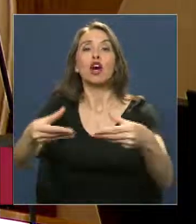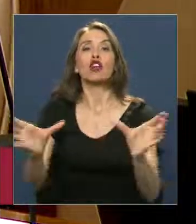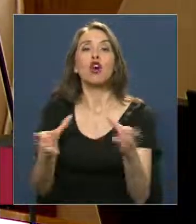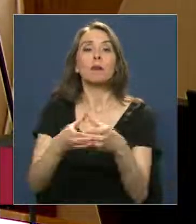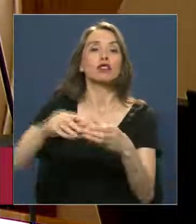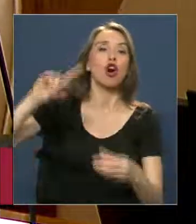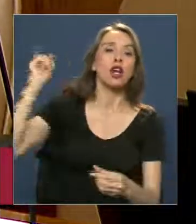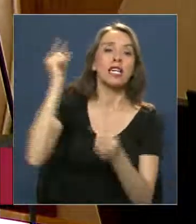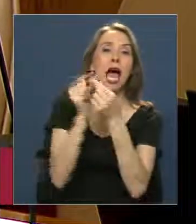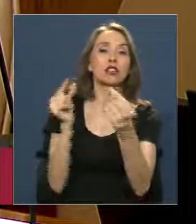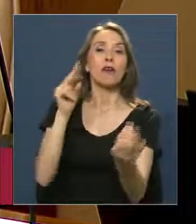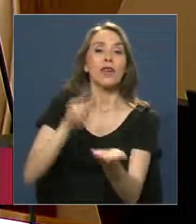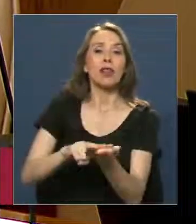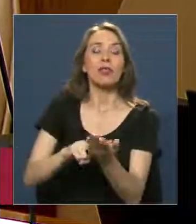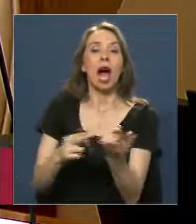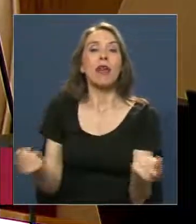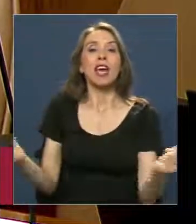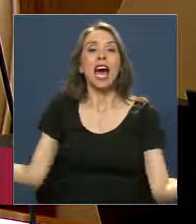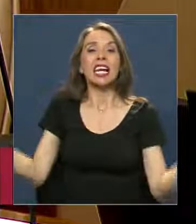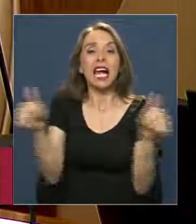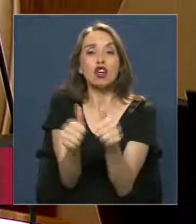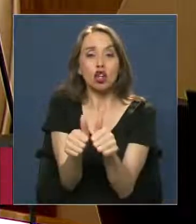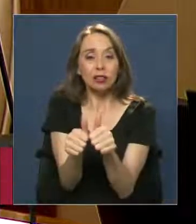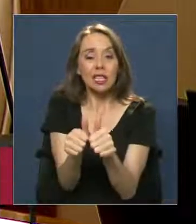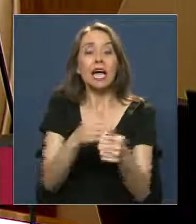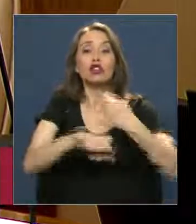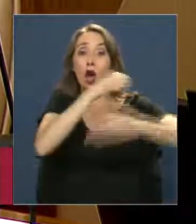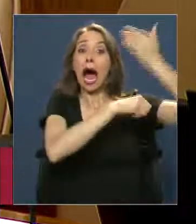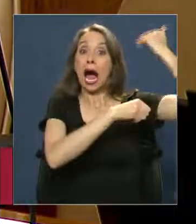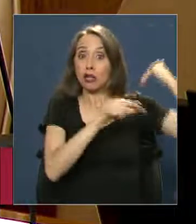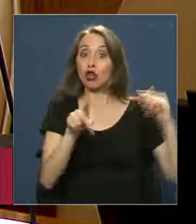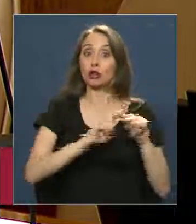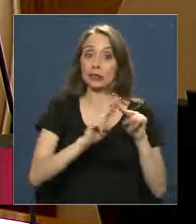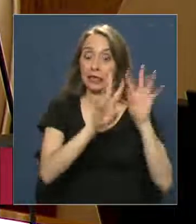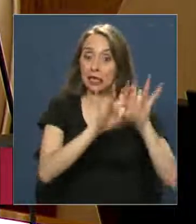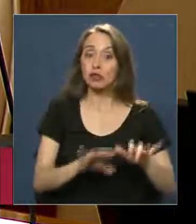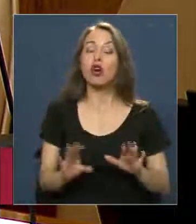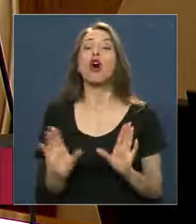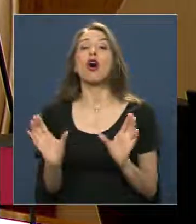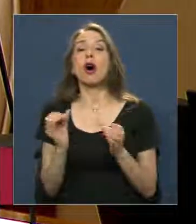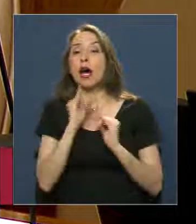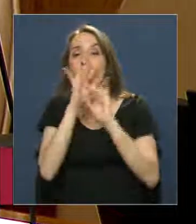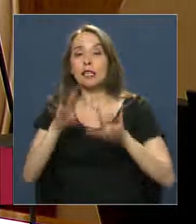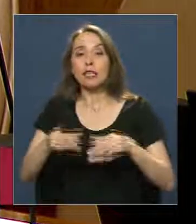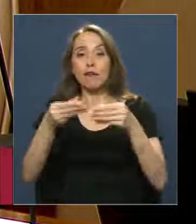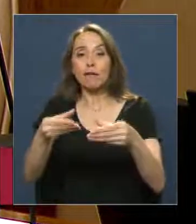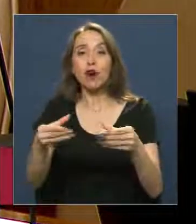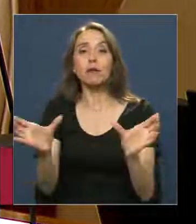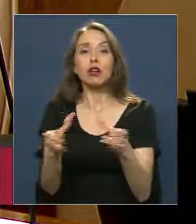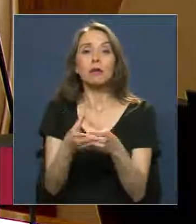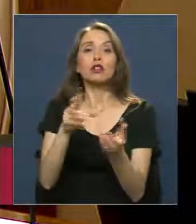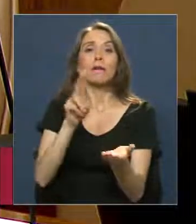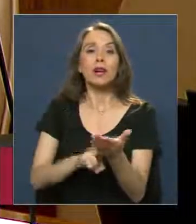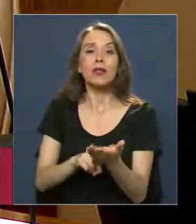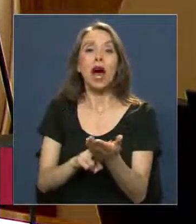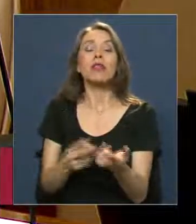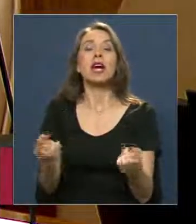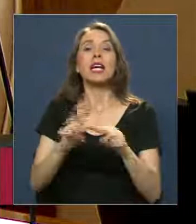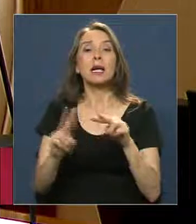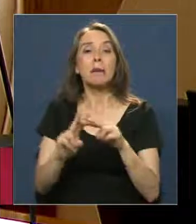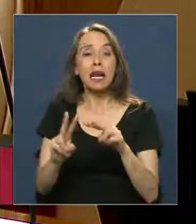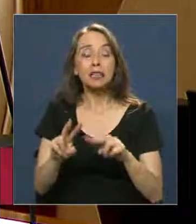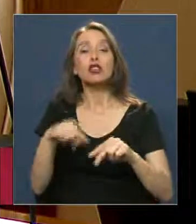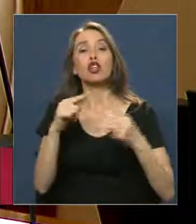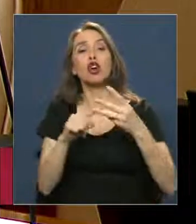Verdad y Reconciliación, el informe nacional de la Comisión Nacional de Reparación y Reconciliación, el informe de la Comisión de